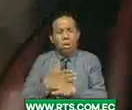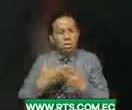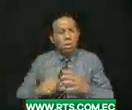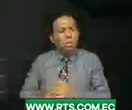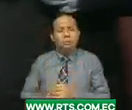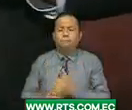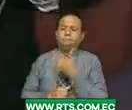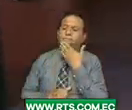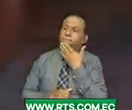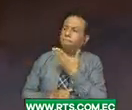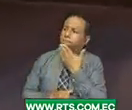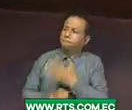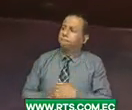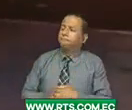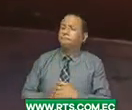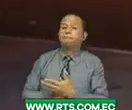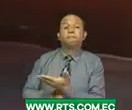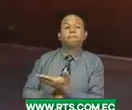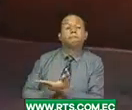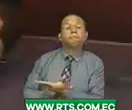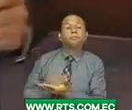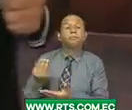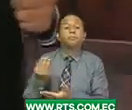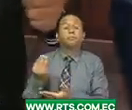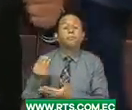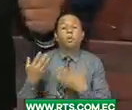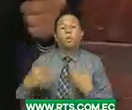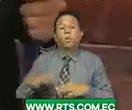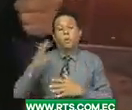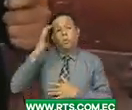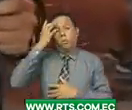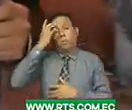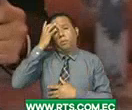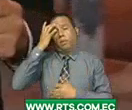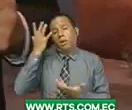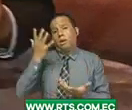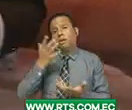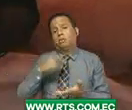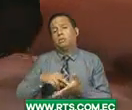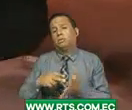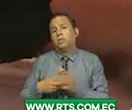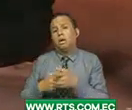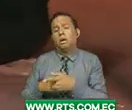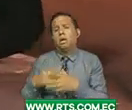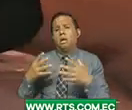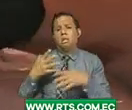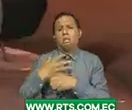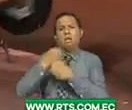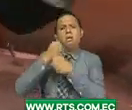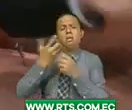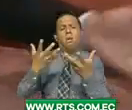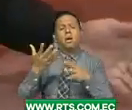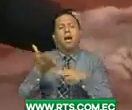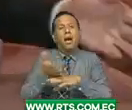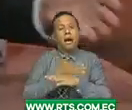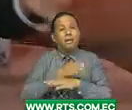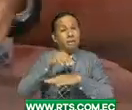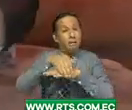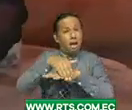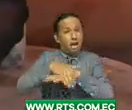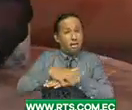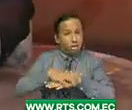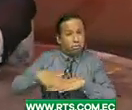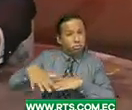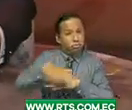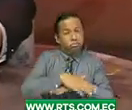Listo, caballero, muchas gracias. Bueno, aquí los jóvenes están preocupados por este nivel de inseguridad. En la tarde, en ocasiones, hay sicariatos.